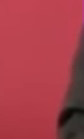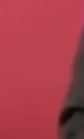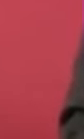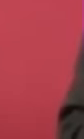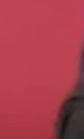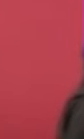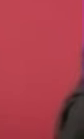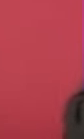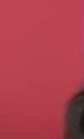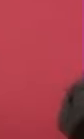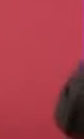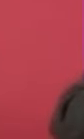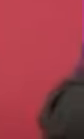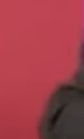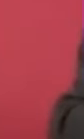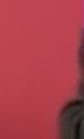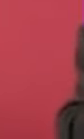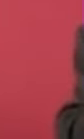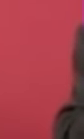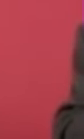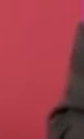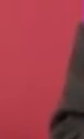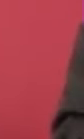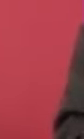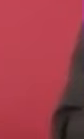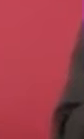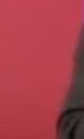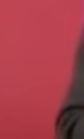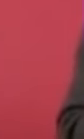a que el gobierno de este país ha sido cómplice